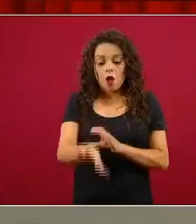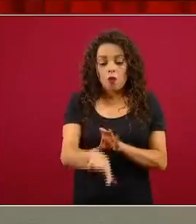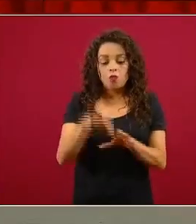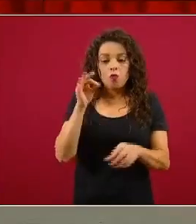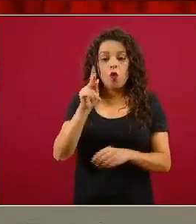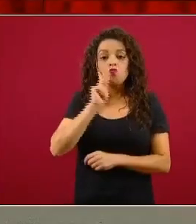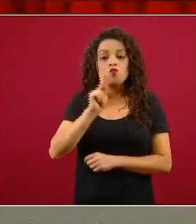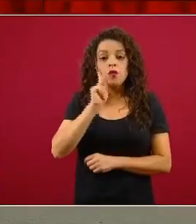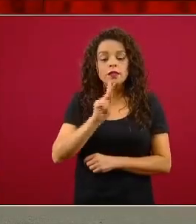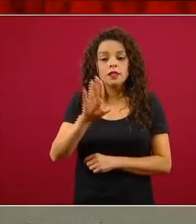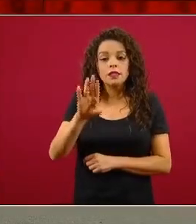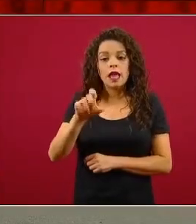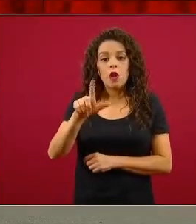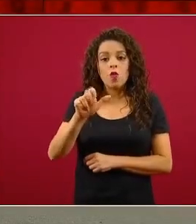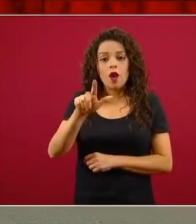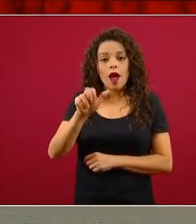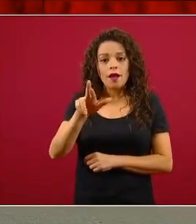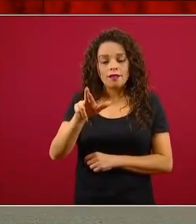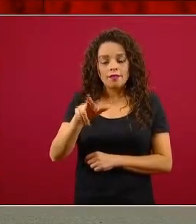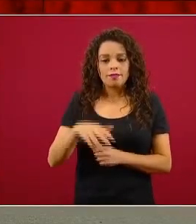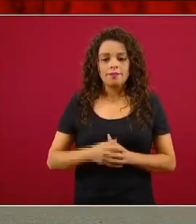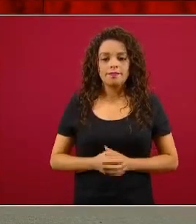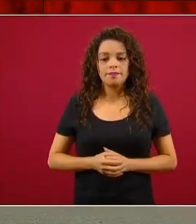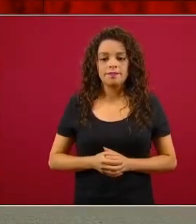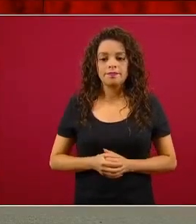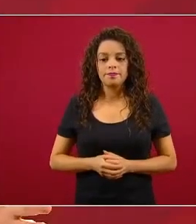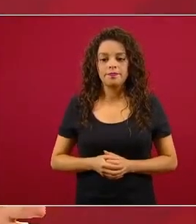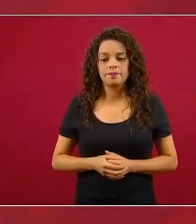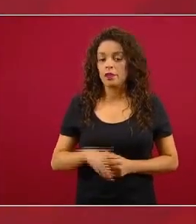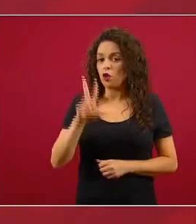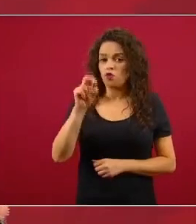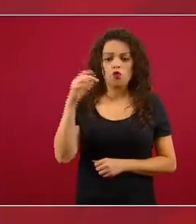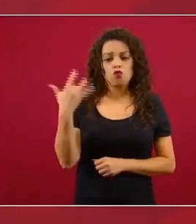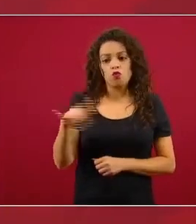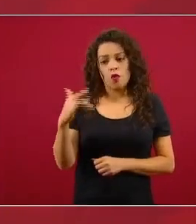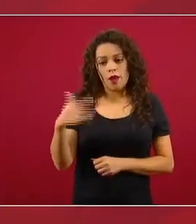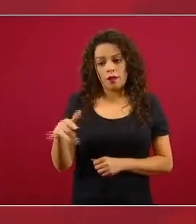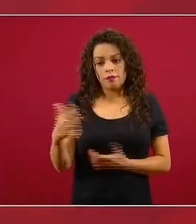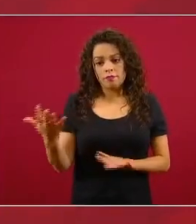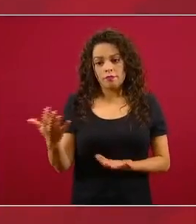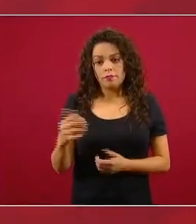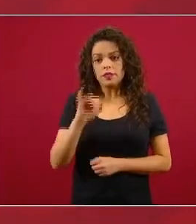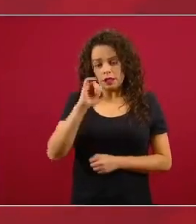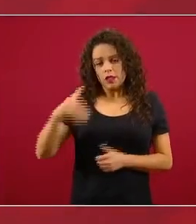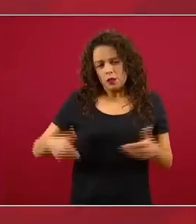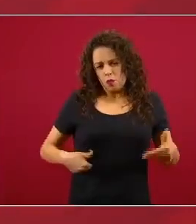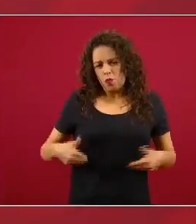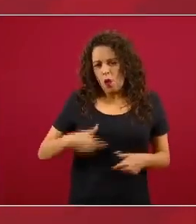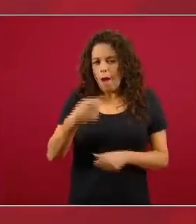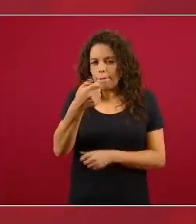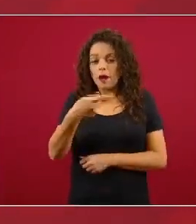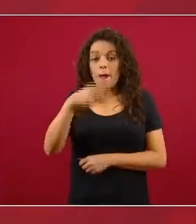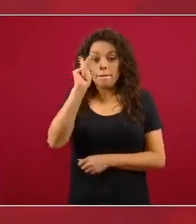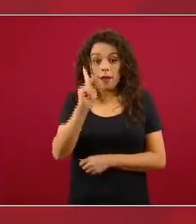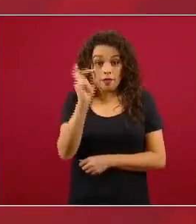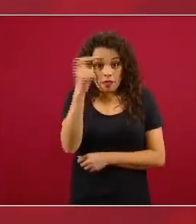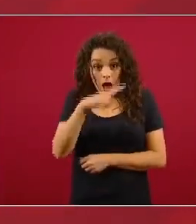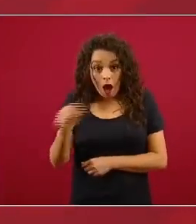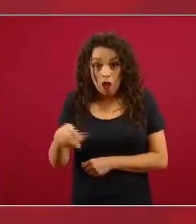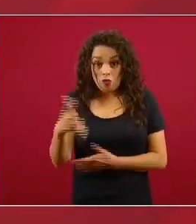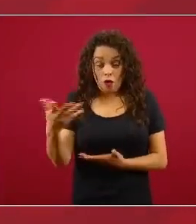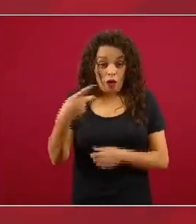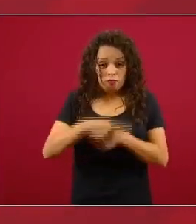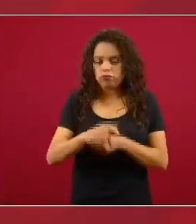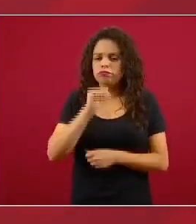del cuello uterino, no duele, bueno, causa algunas molestias, pero no duele, no daña, y en